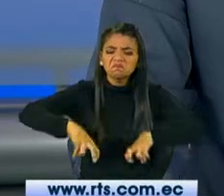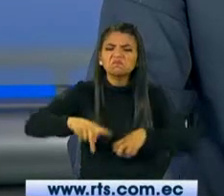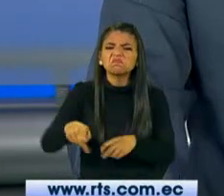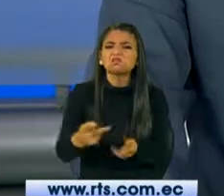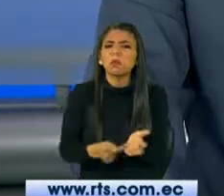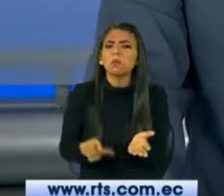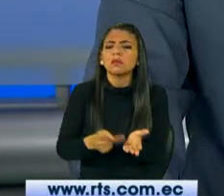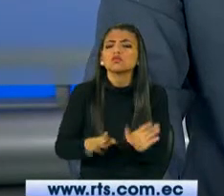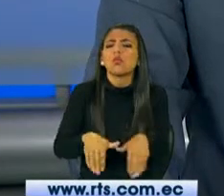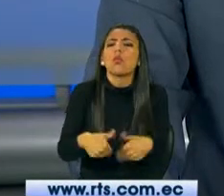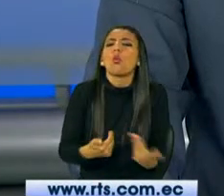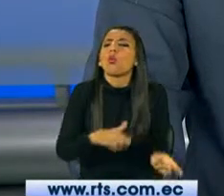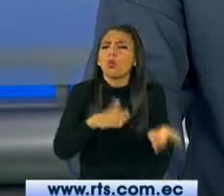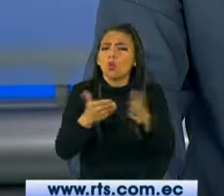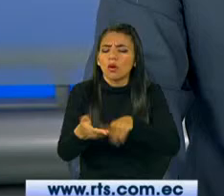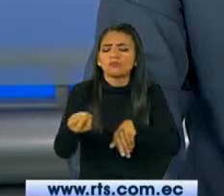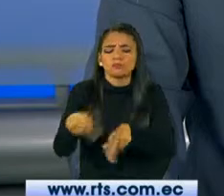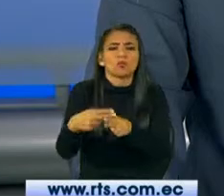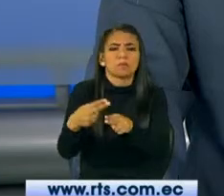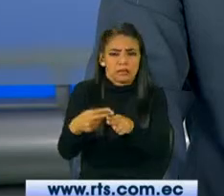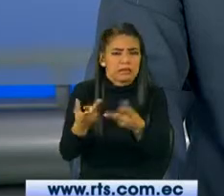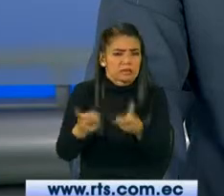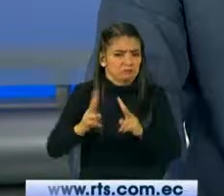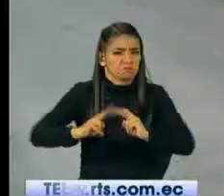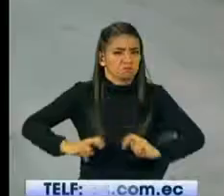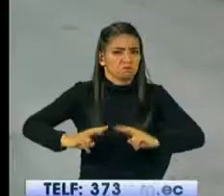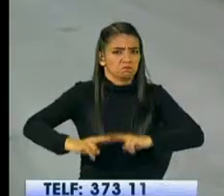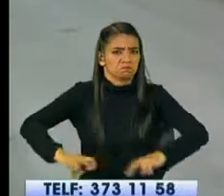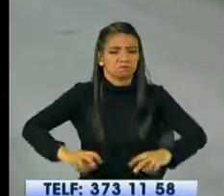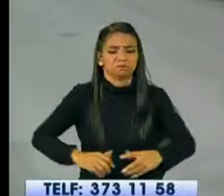causas del deceso y la identidad del fallecido.